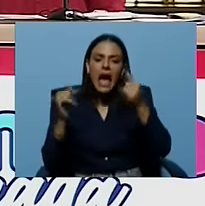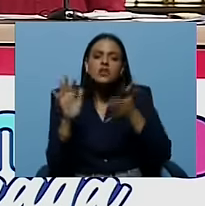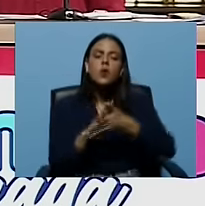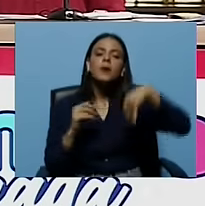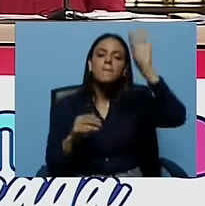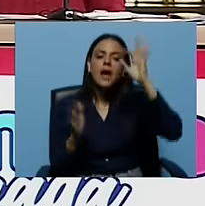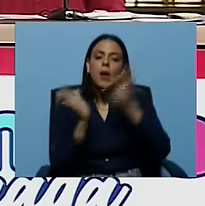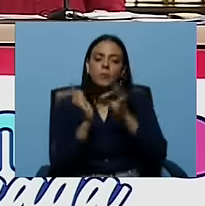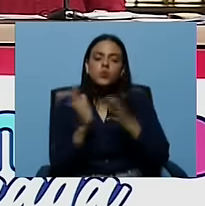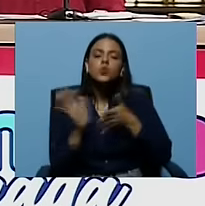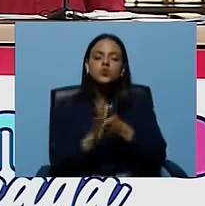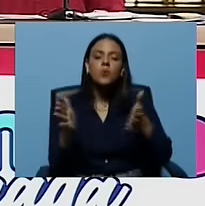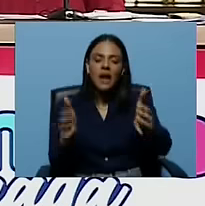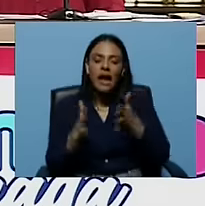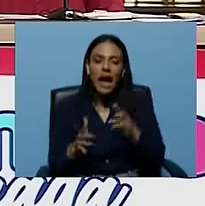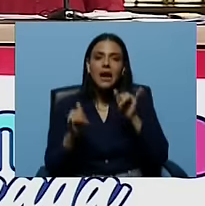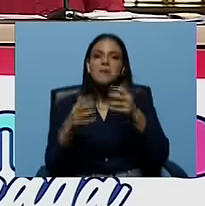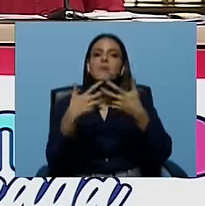esa empresa.